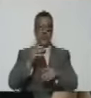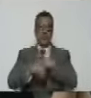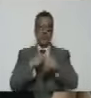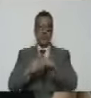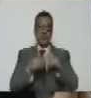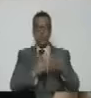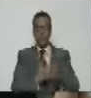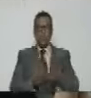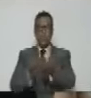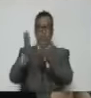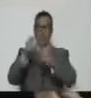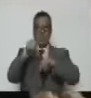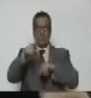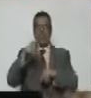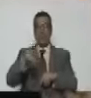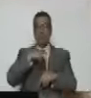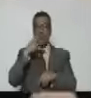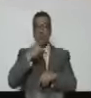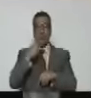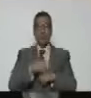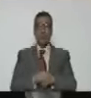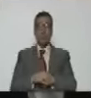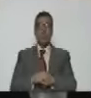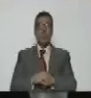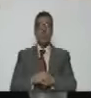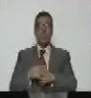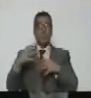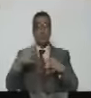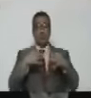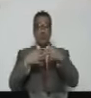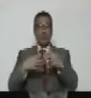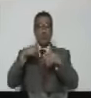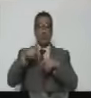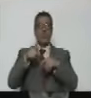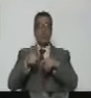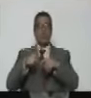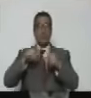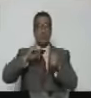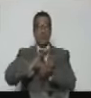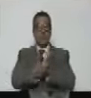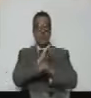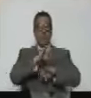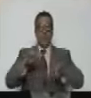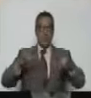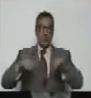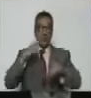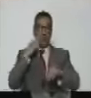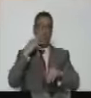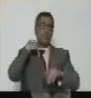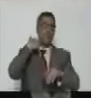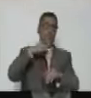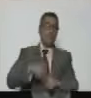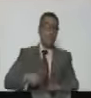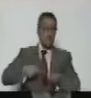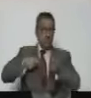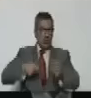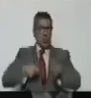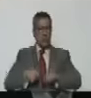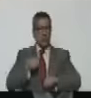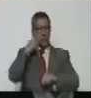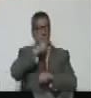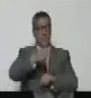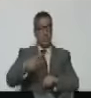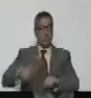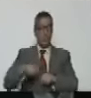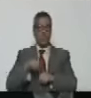puesto al servicio de esa política de guerra, de exterminio, de genocidio, de ataque al